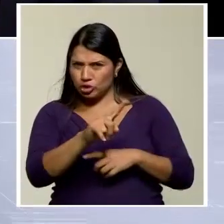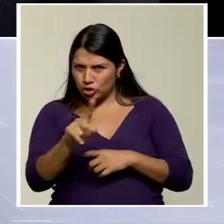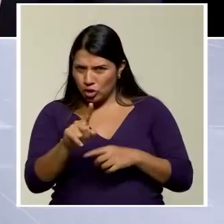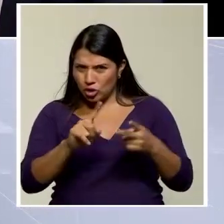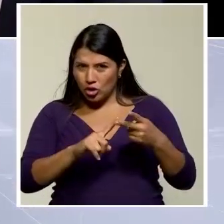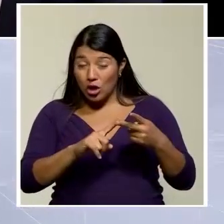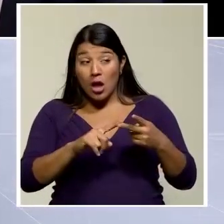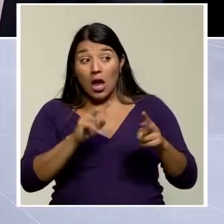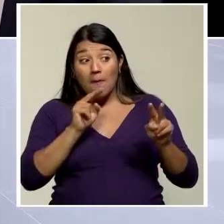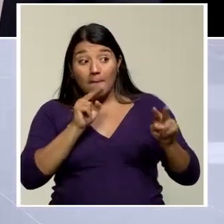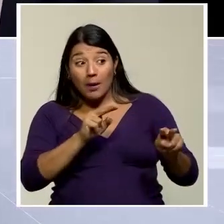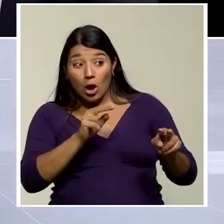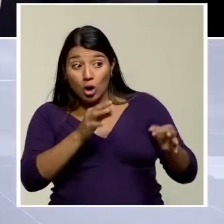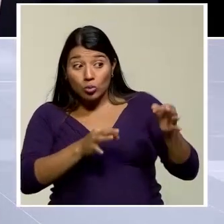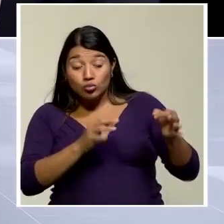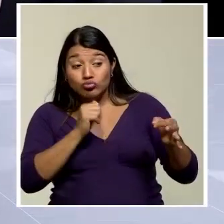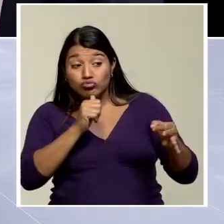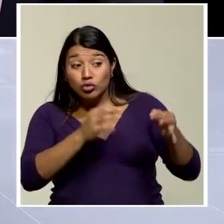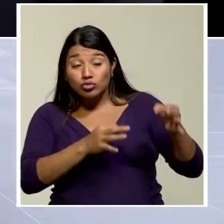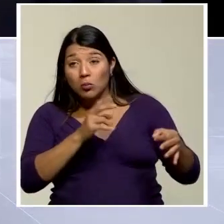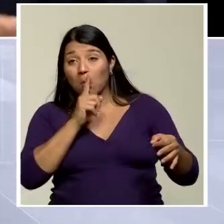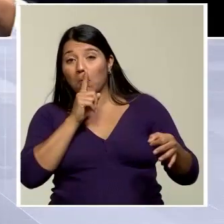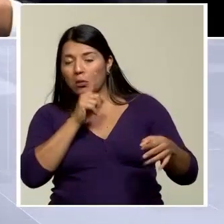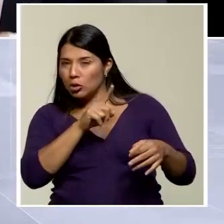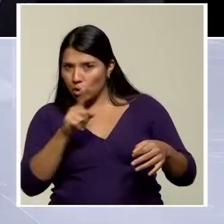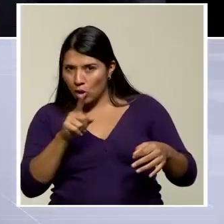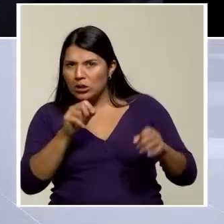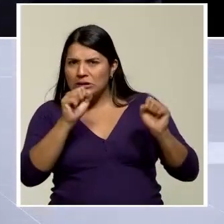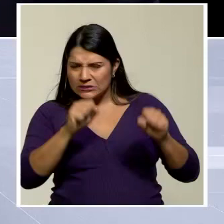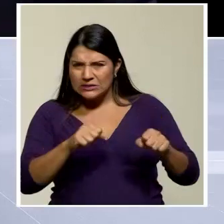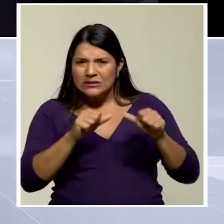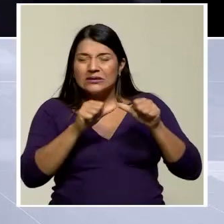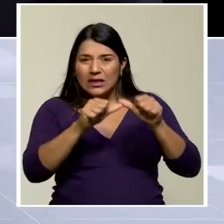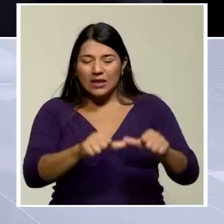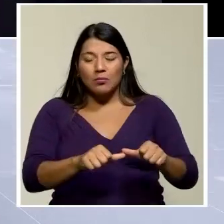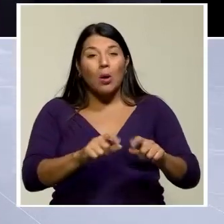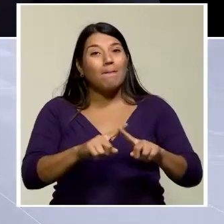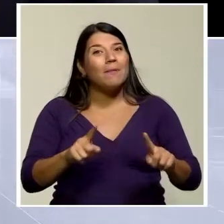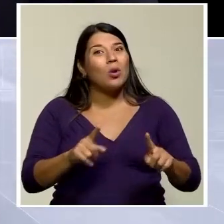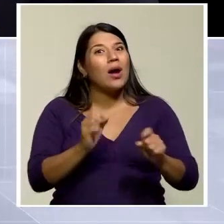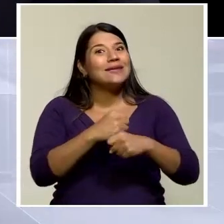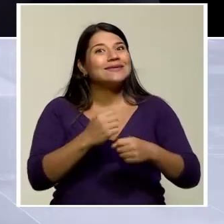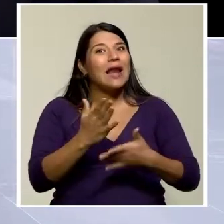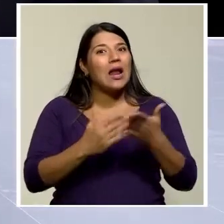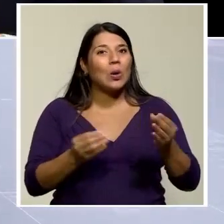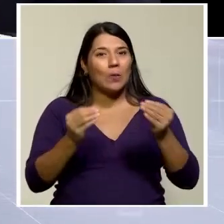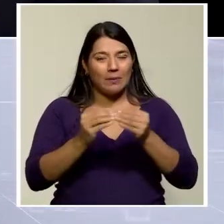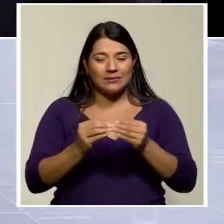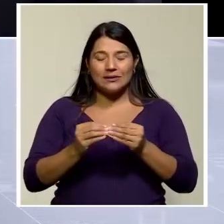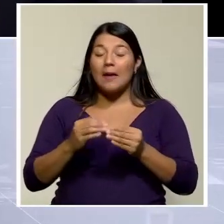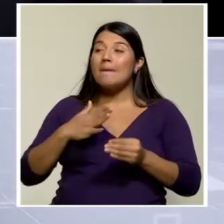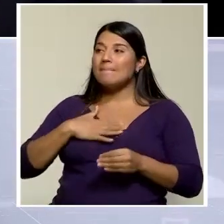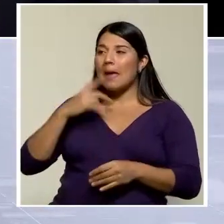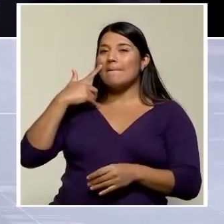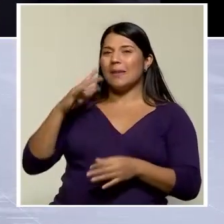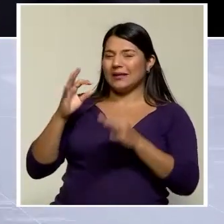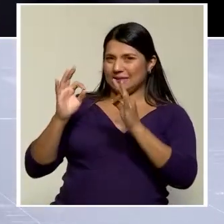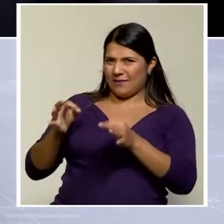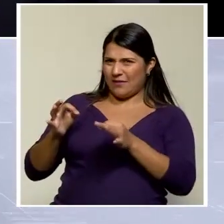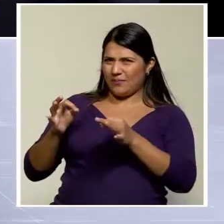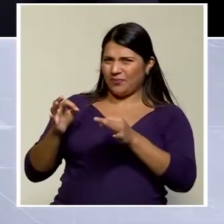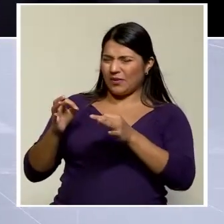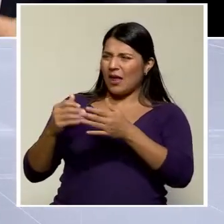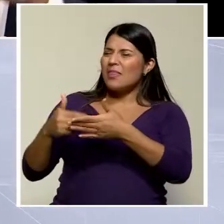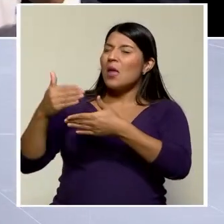señalar las injusticias que se dan en este país, pero no podemos quedarnos ahí. Me parece muy bien. Ahí más adelante vemos